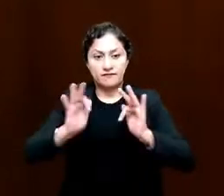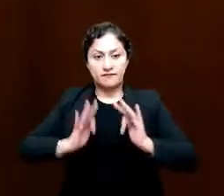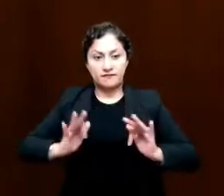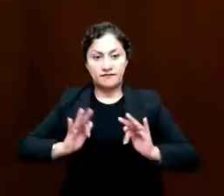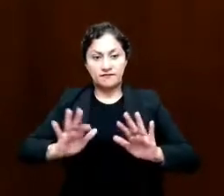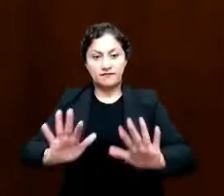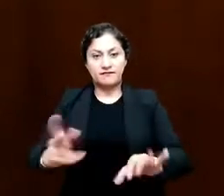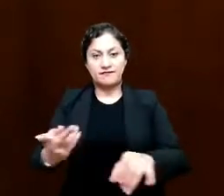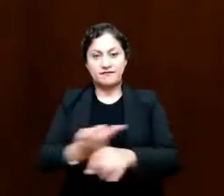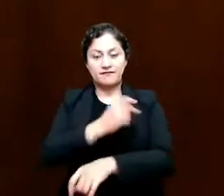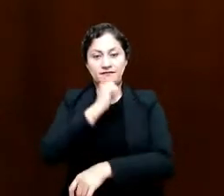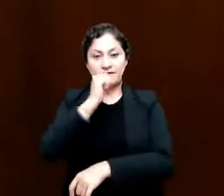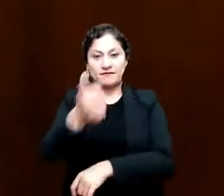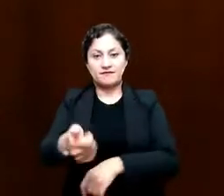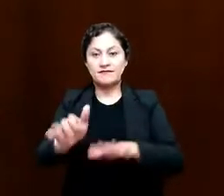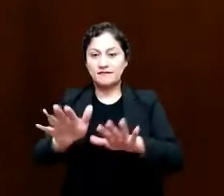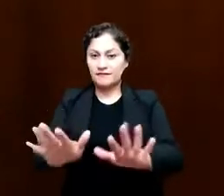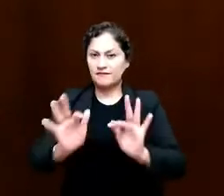tranquilamente